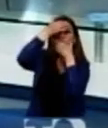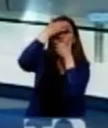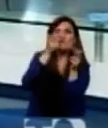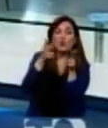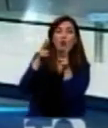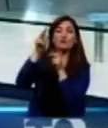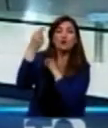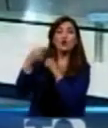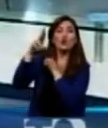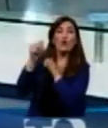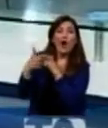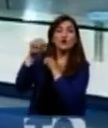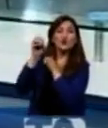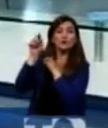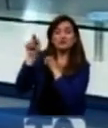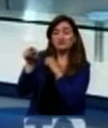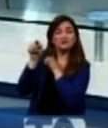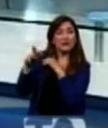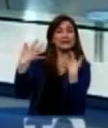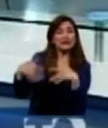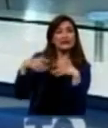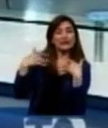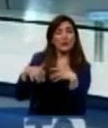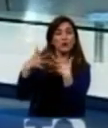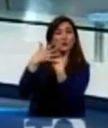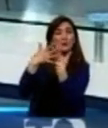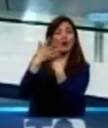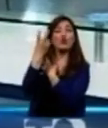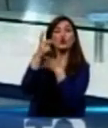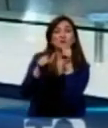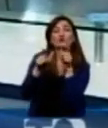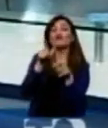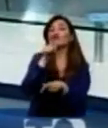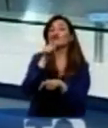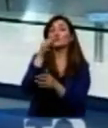alias Guacho. Hoy se conoció a 12 de ellos, quienes permanecen en la cárcel de La